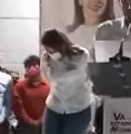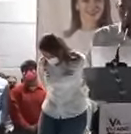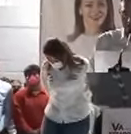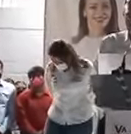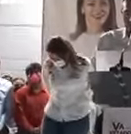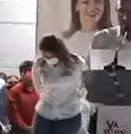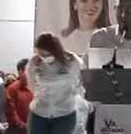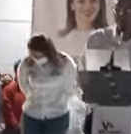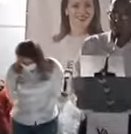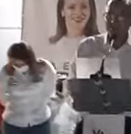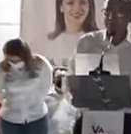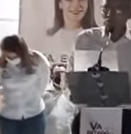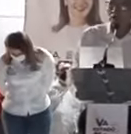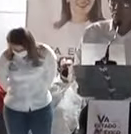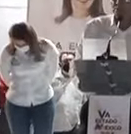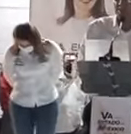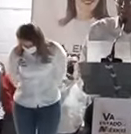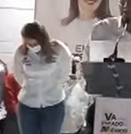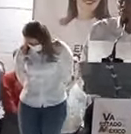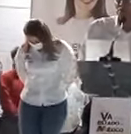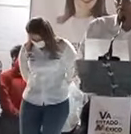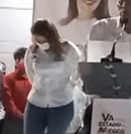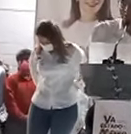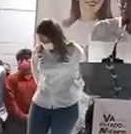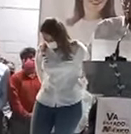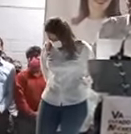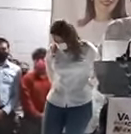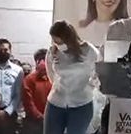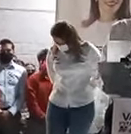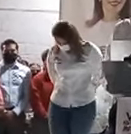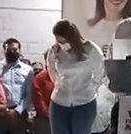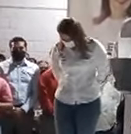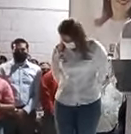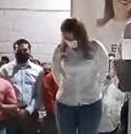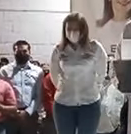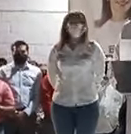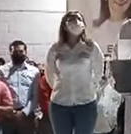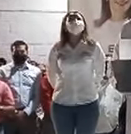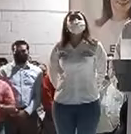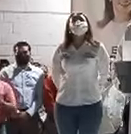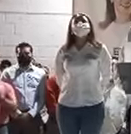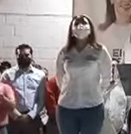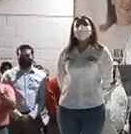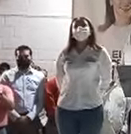este proyecto. Hace 25 años iniciamos con este sueño de representar Tejupilco.